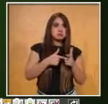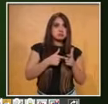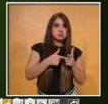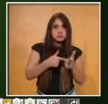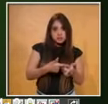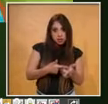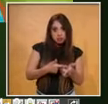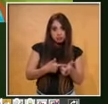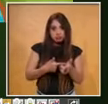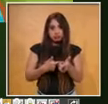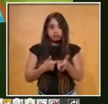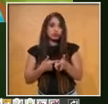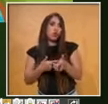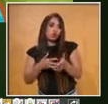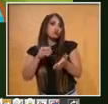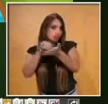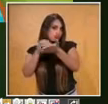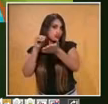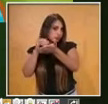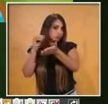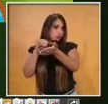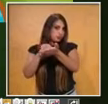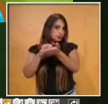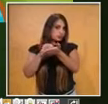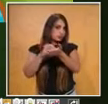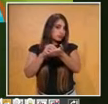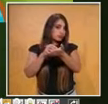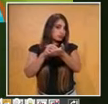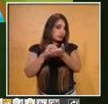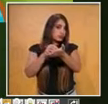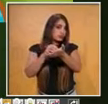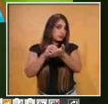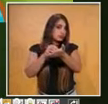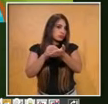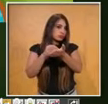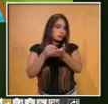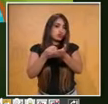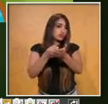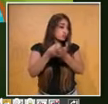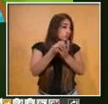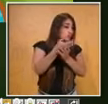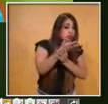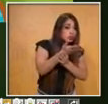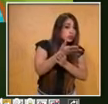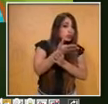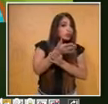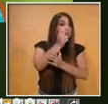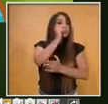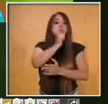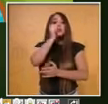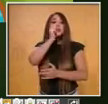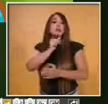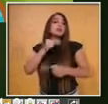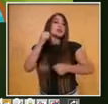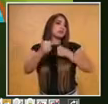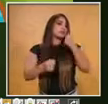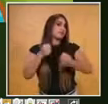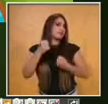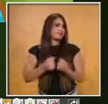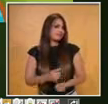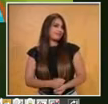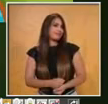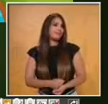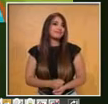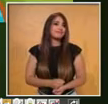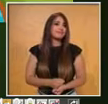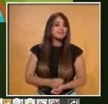obstante existiendo. Y sin salir de mi lecho, me encuentro siempre corriendo. Para nuestros